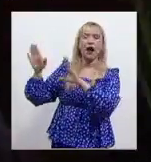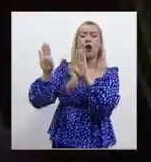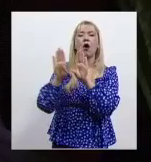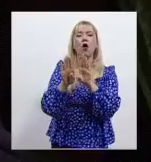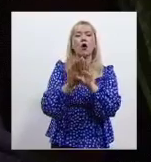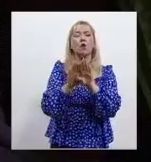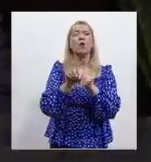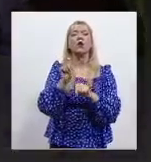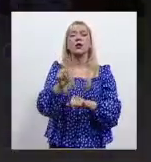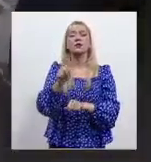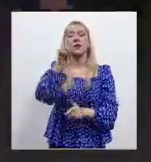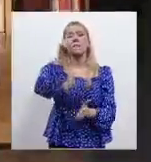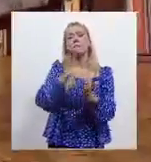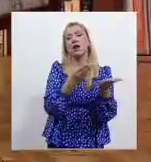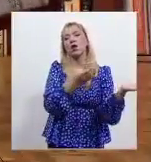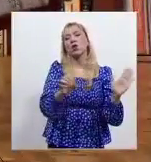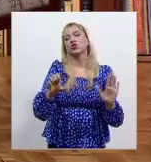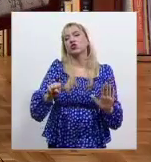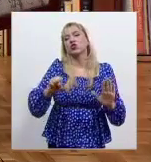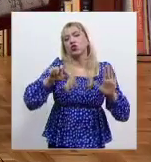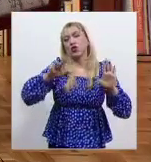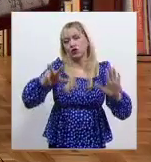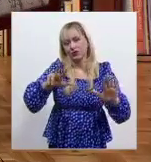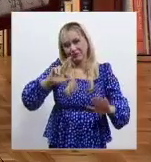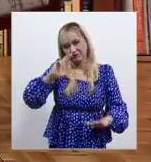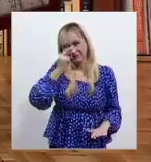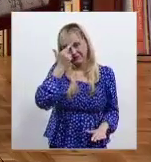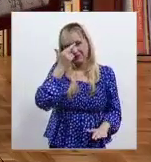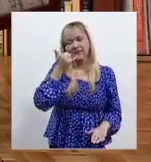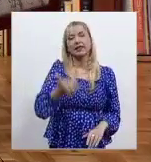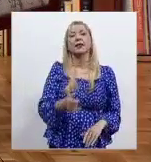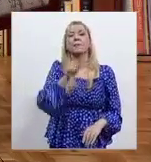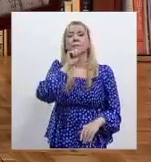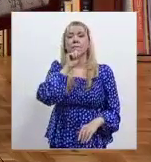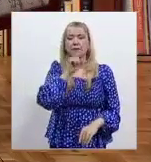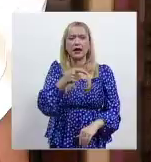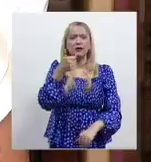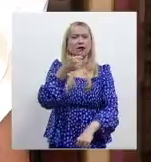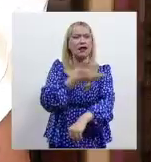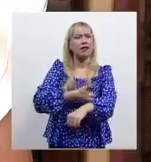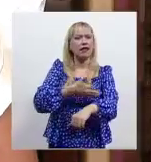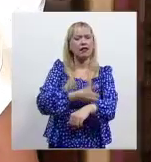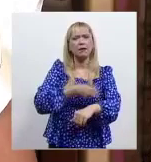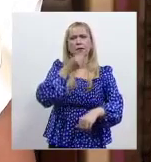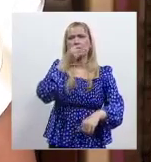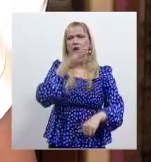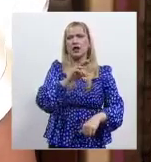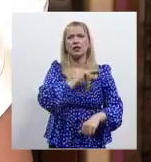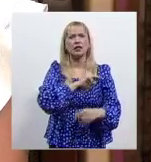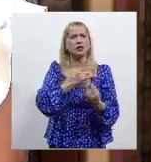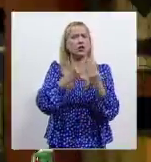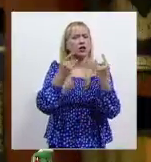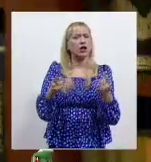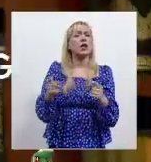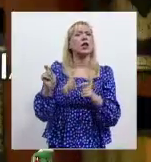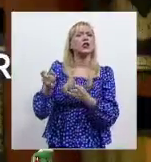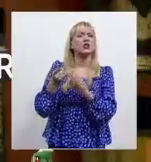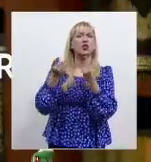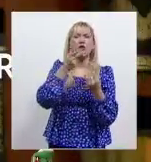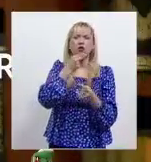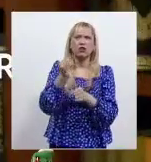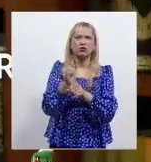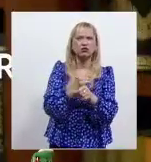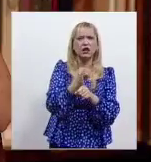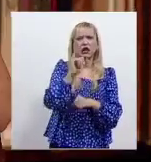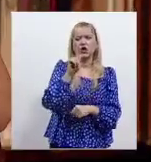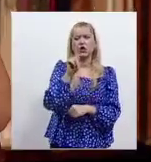movimiento del 68. El miércoles a las 6 de la tarde también le tendremos un programa especial con el historiador José Iturriaga, quien abordará